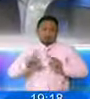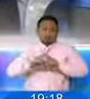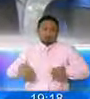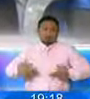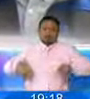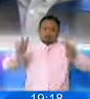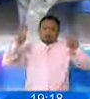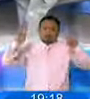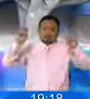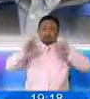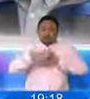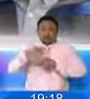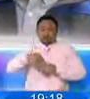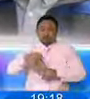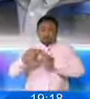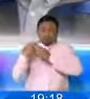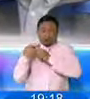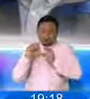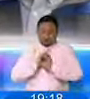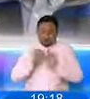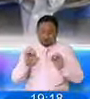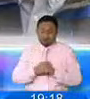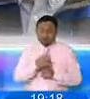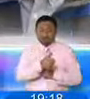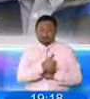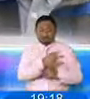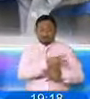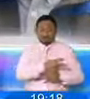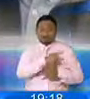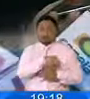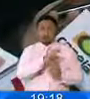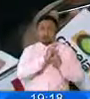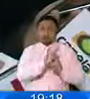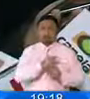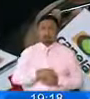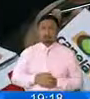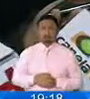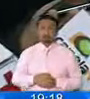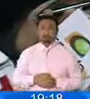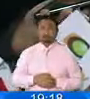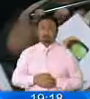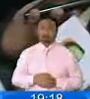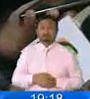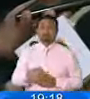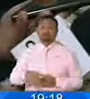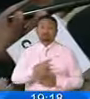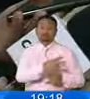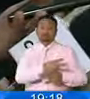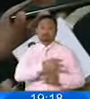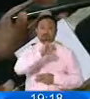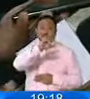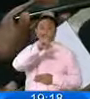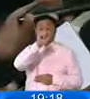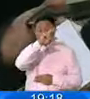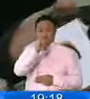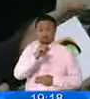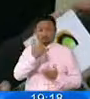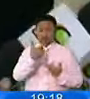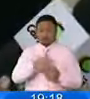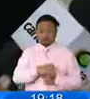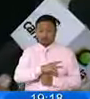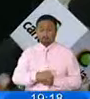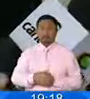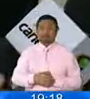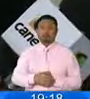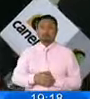tema que a mí, insisto, no me compete. Creo que es la concejala quien tiene que responder por eso. La concejal Bomblit ha informado que ya recibió las disculpas